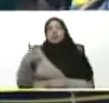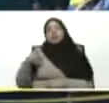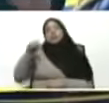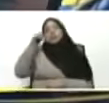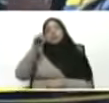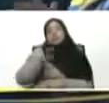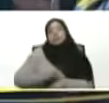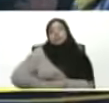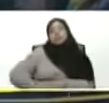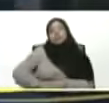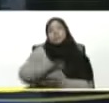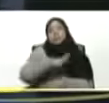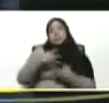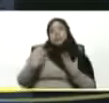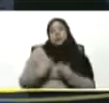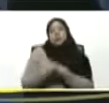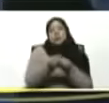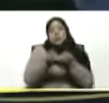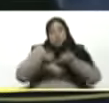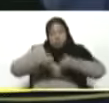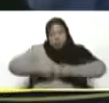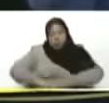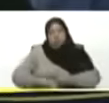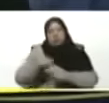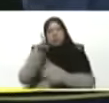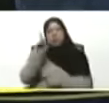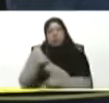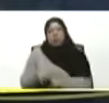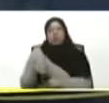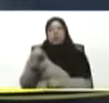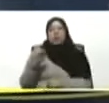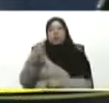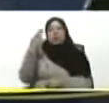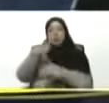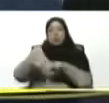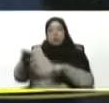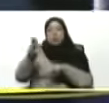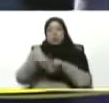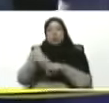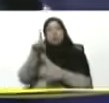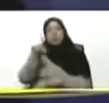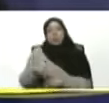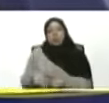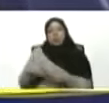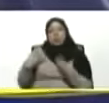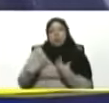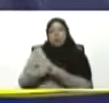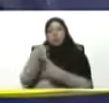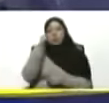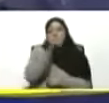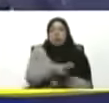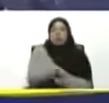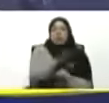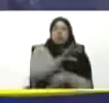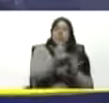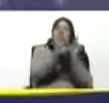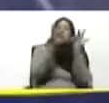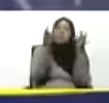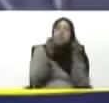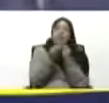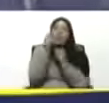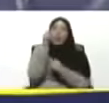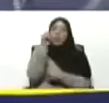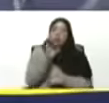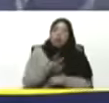vamos a su encuentro. Con mi hija para allá, vamos a su encuentro. Con los niños para allá, vamos a su encuentro. Con la familia para allá, vamos a